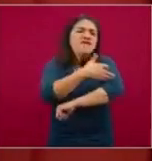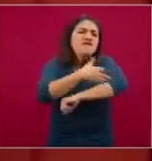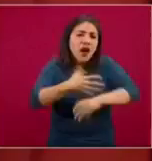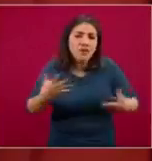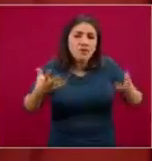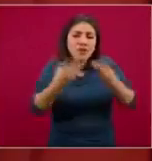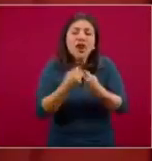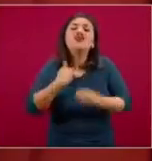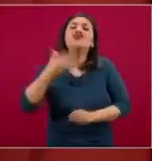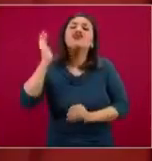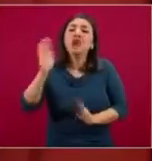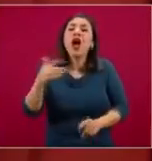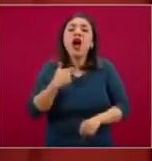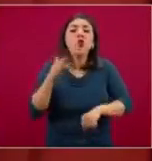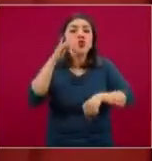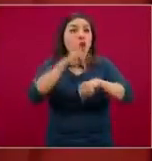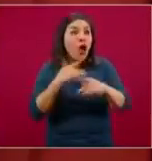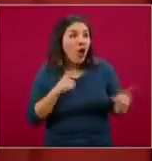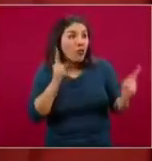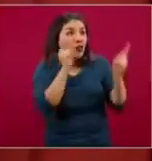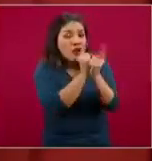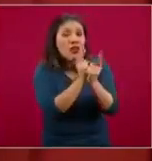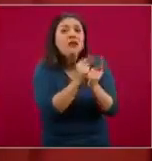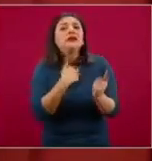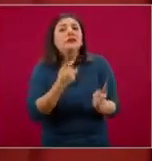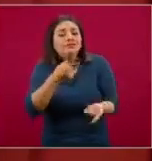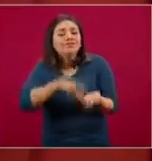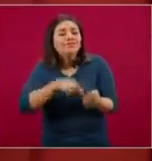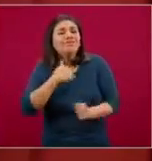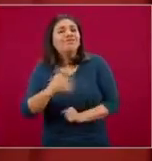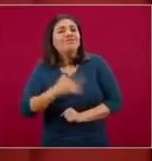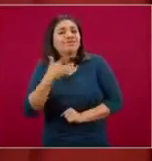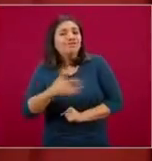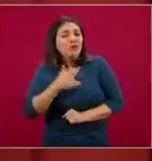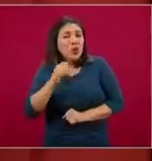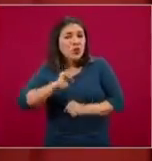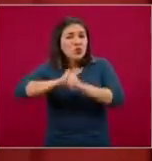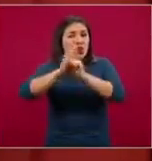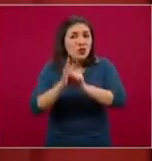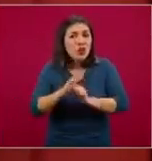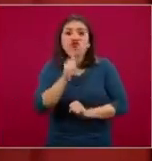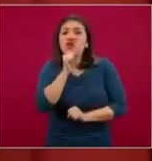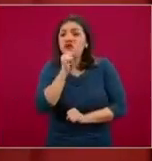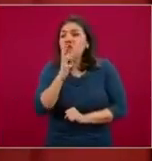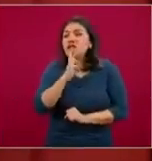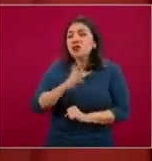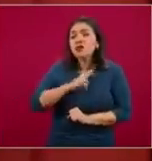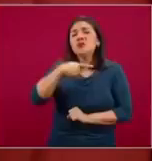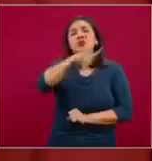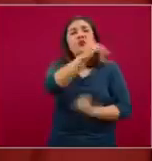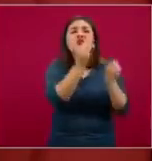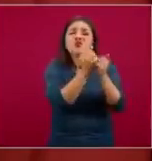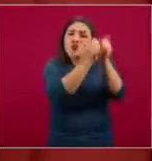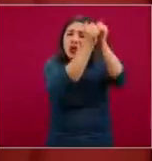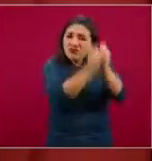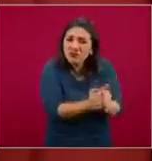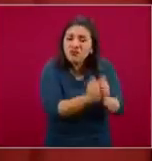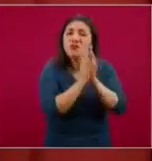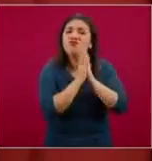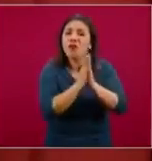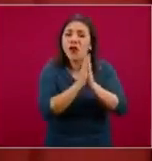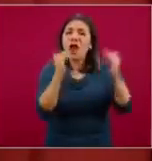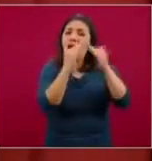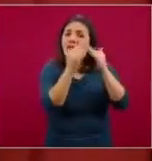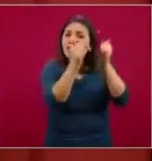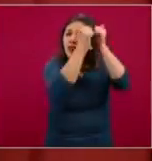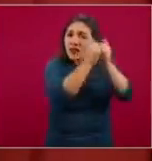tuve contacto contigo, tengo sintomatología de COVID, aún no me dan el resultado, pero guárdate también, aíslate, quédate en